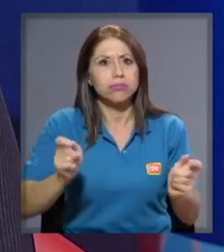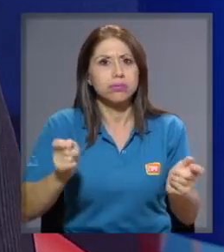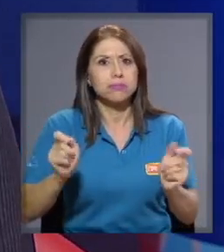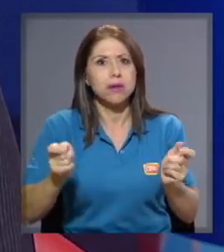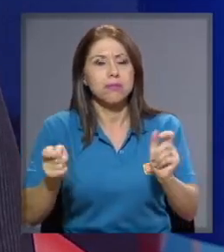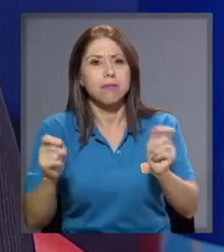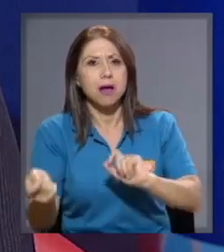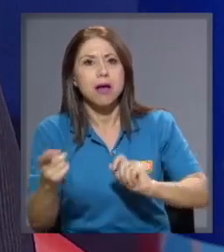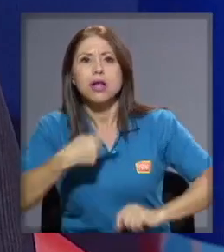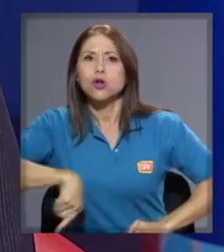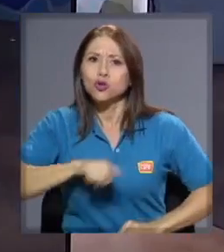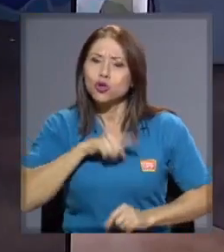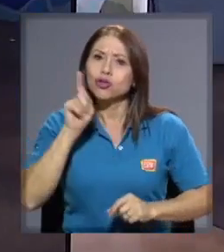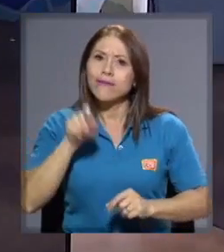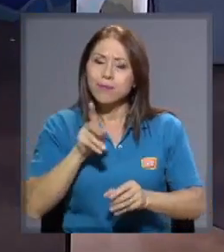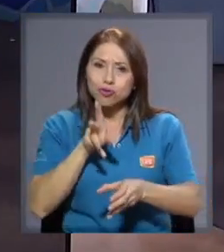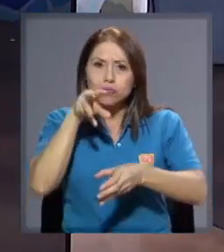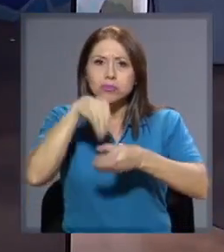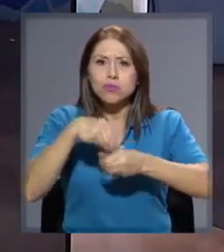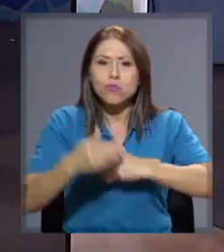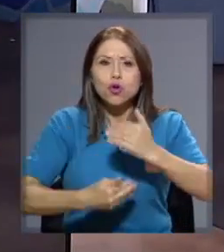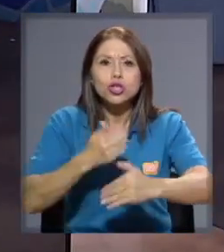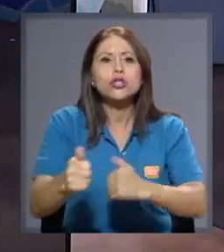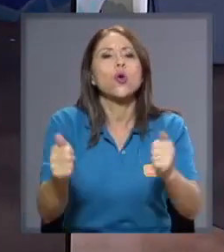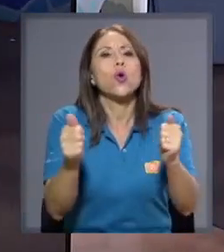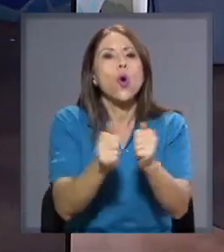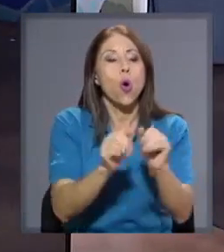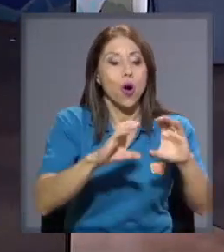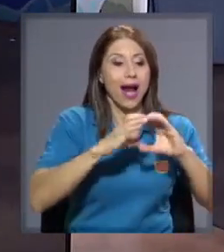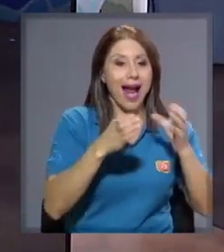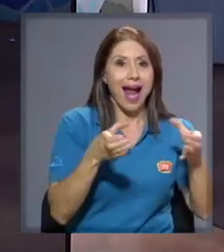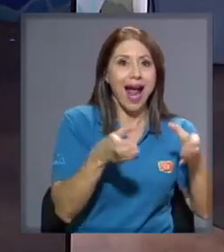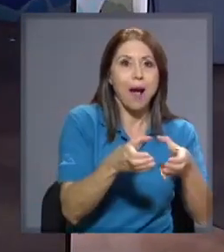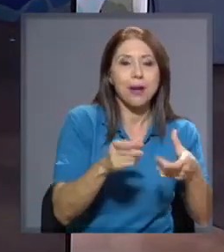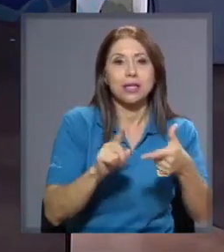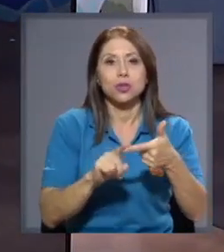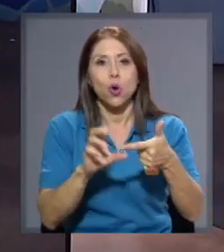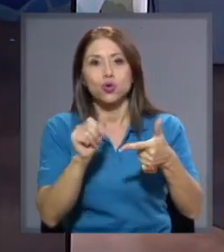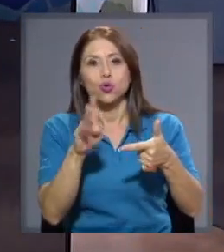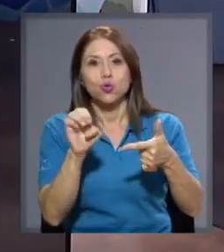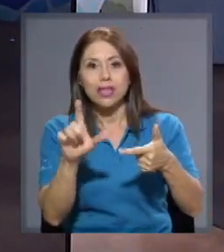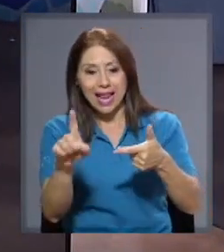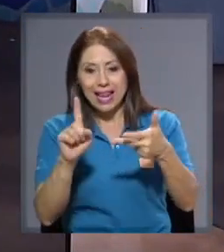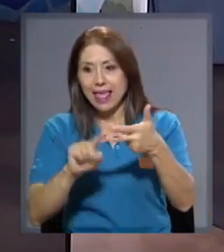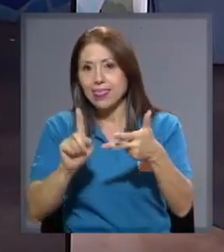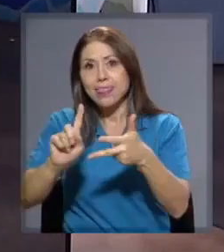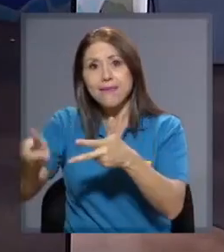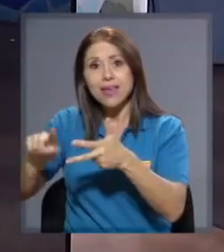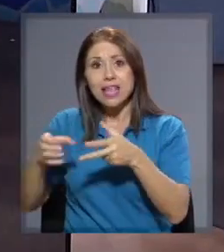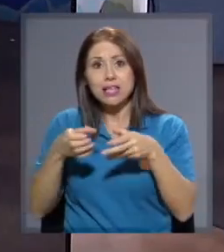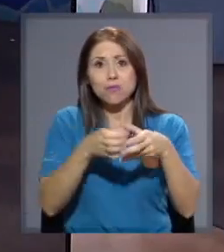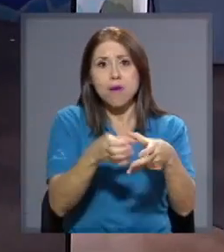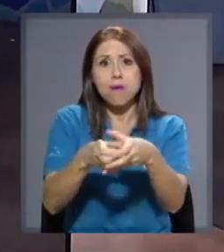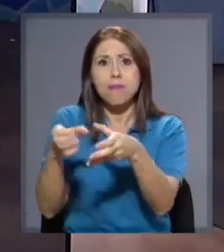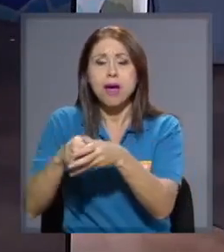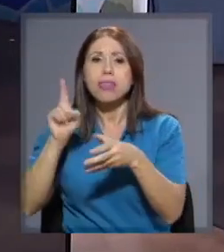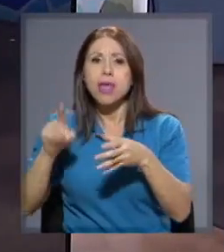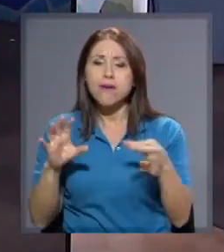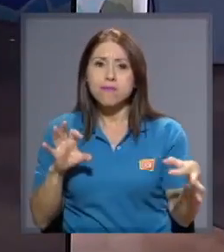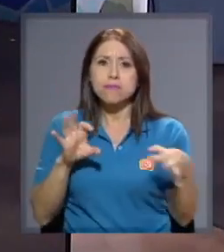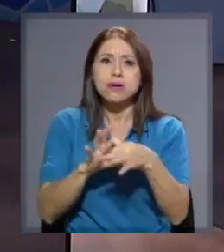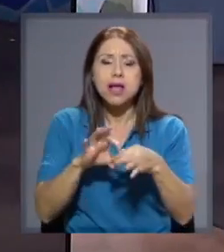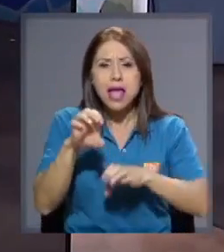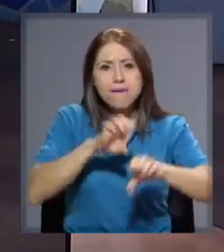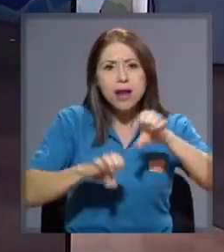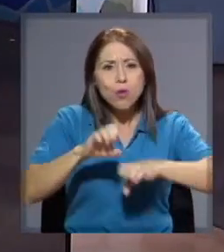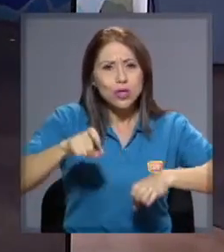debemos de pues ir en un proceso con las cámaras con la sutel con todos los diferentes actores evaluando cuáles son las